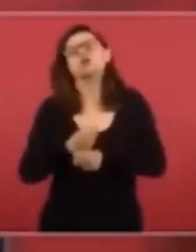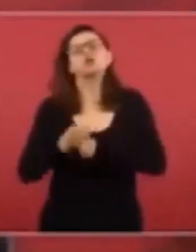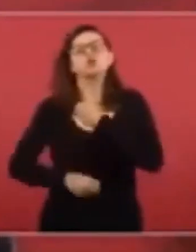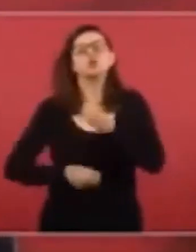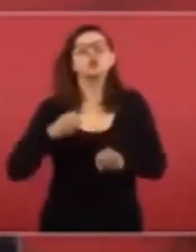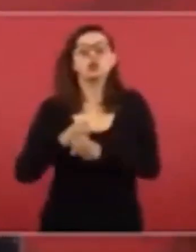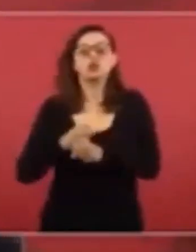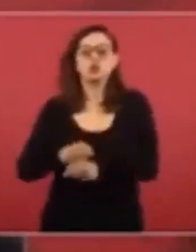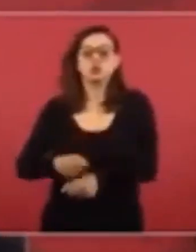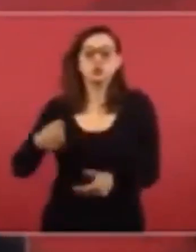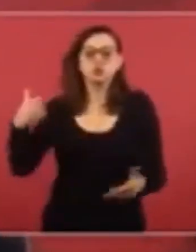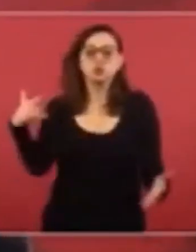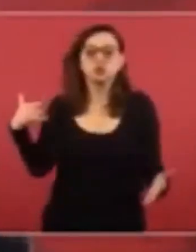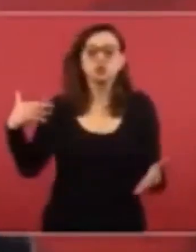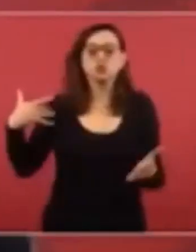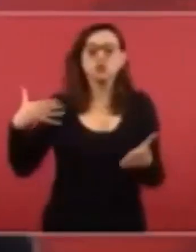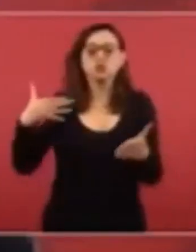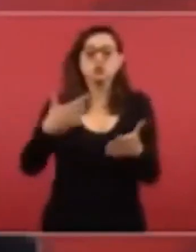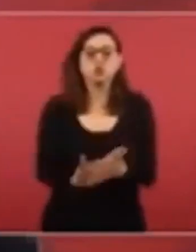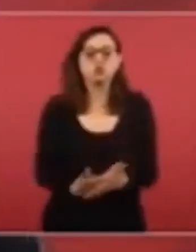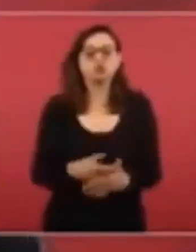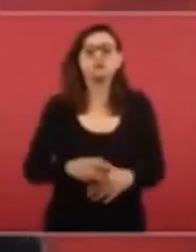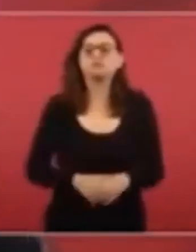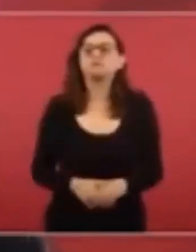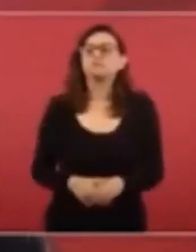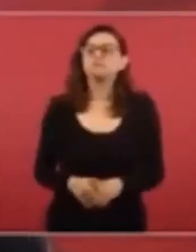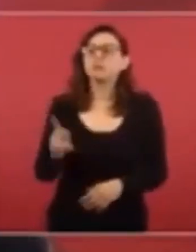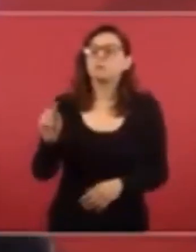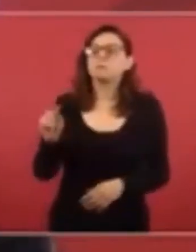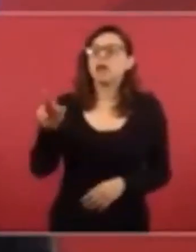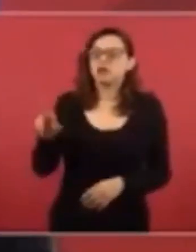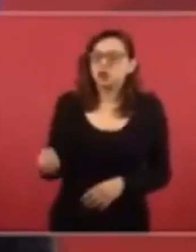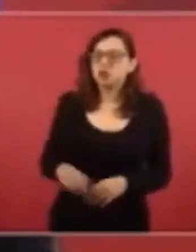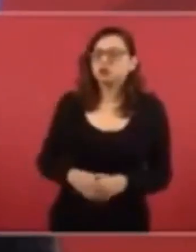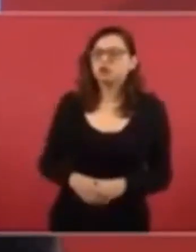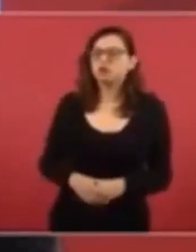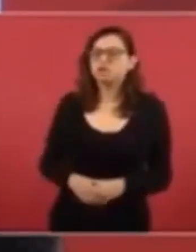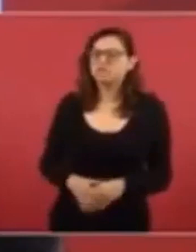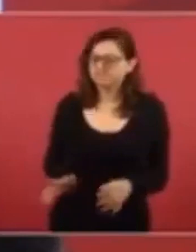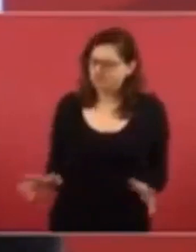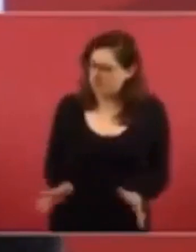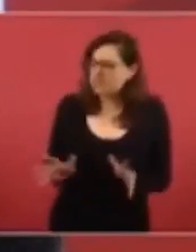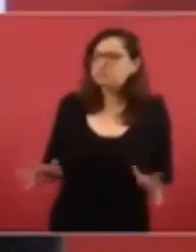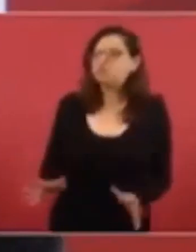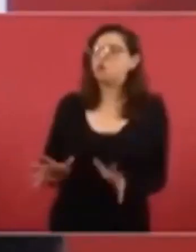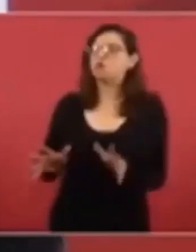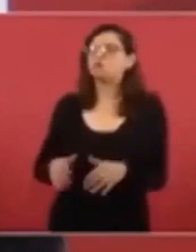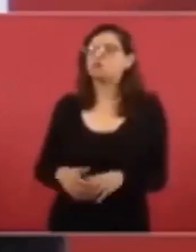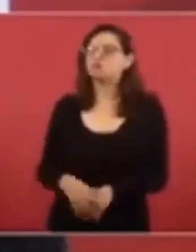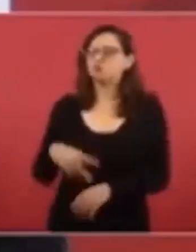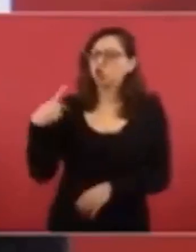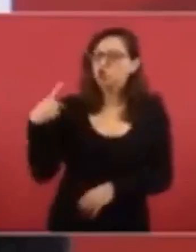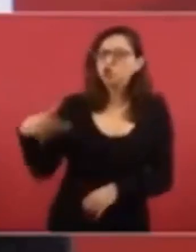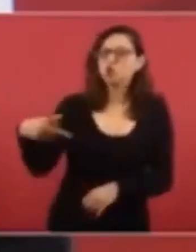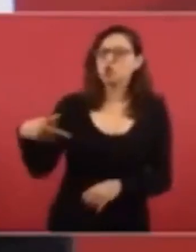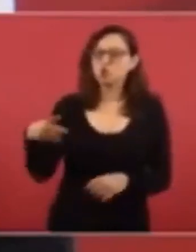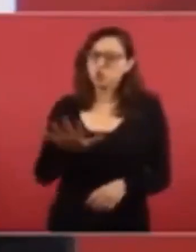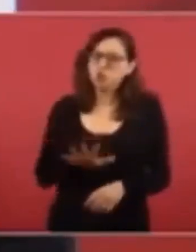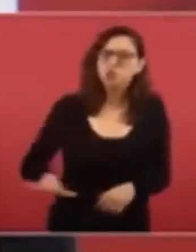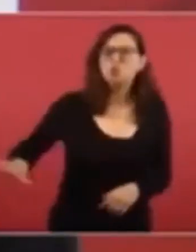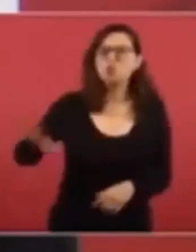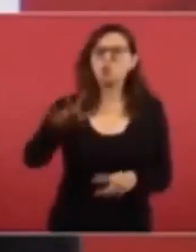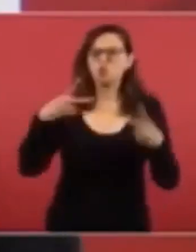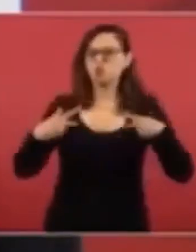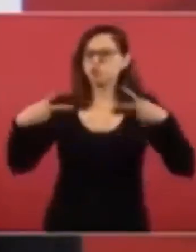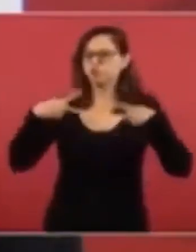Por eso, ánimo, y hay que tenerle mucha fe al pueblo.